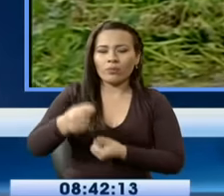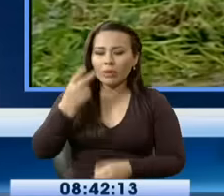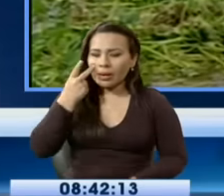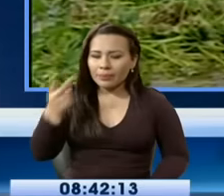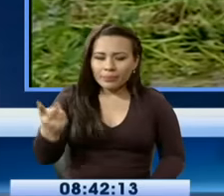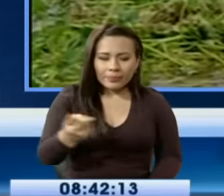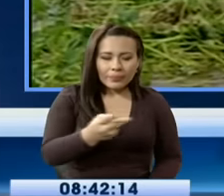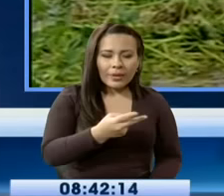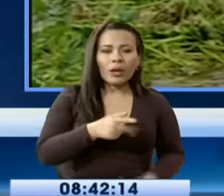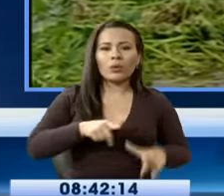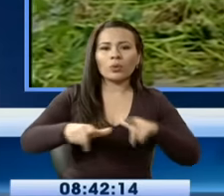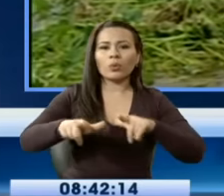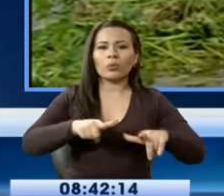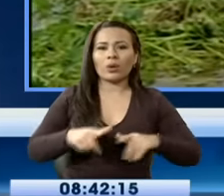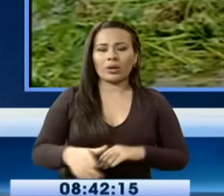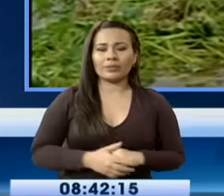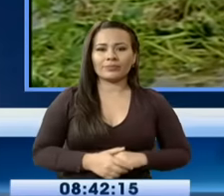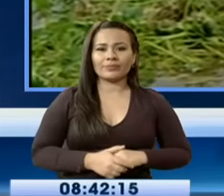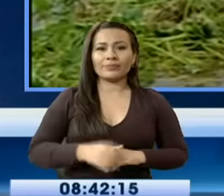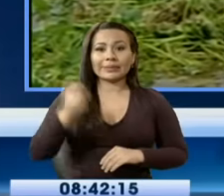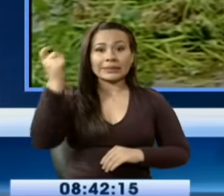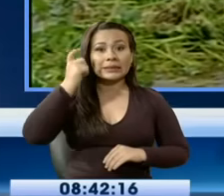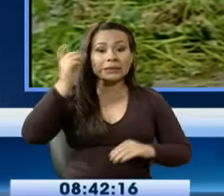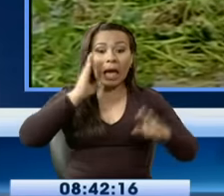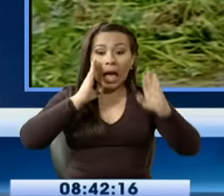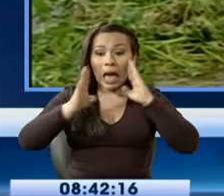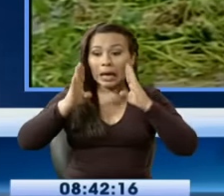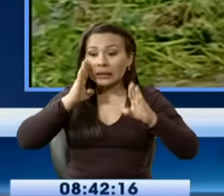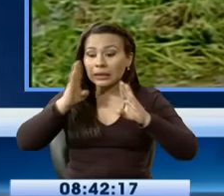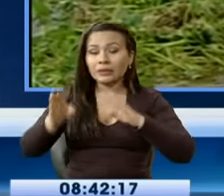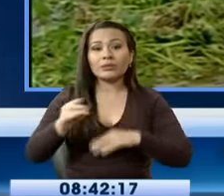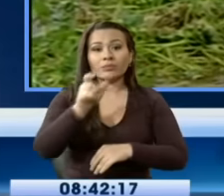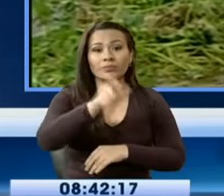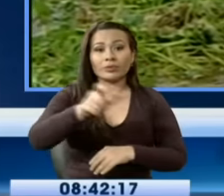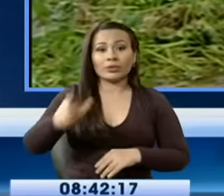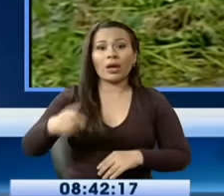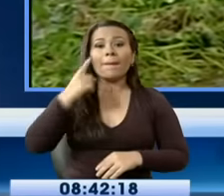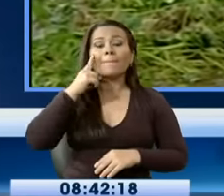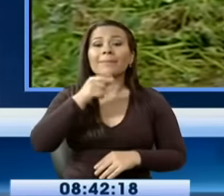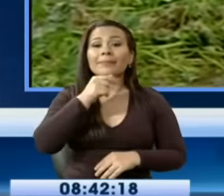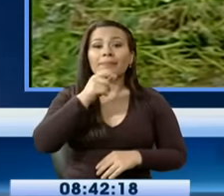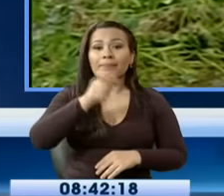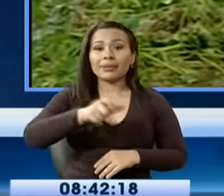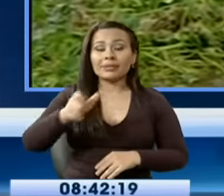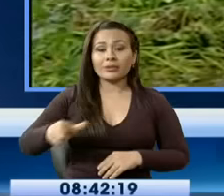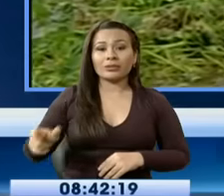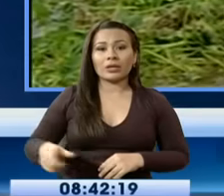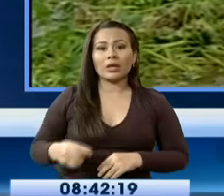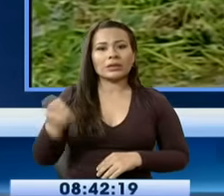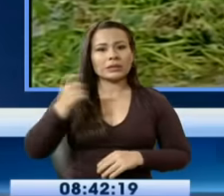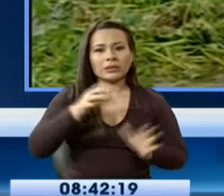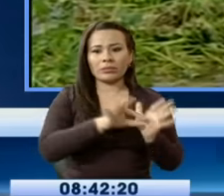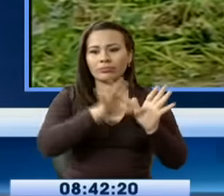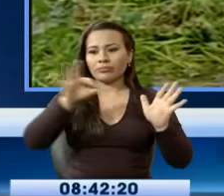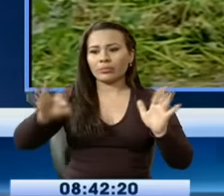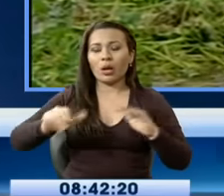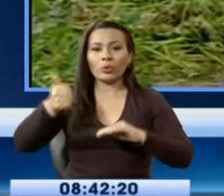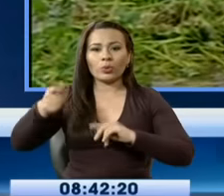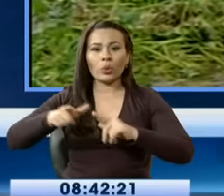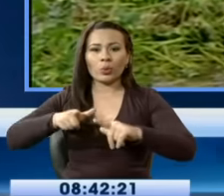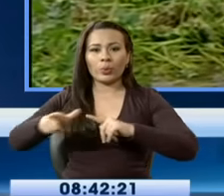los espacios que necesitan atención por parte de, la, de ellos para las personas que necesitan también ser evacuadas, ¿no?